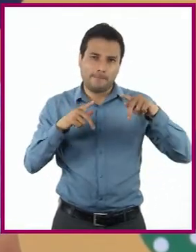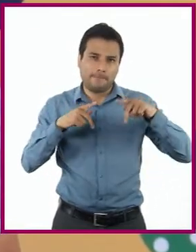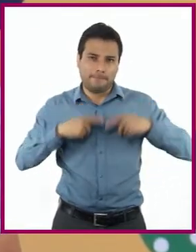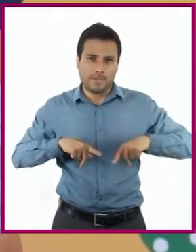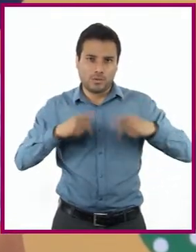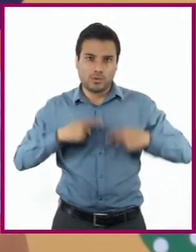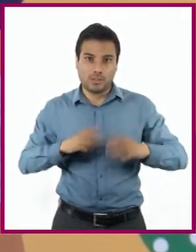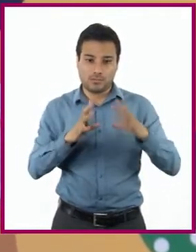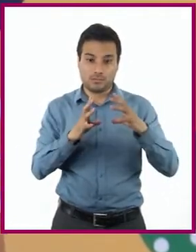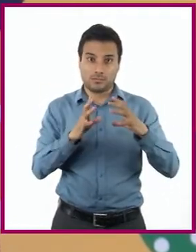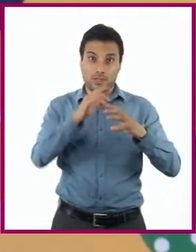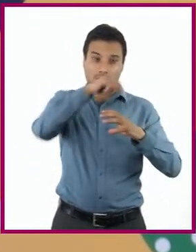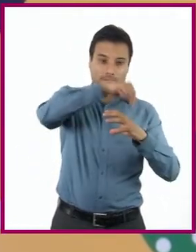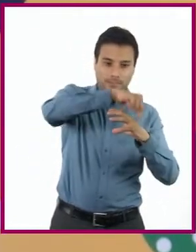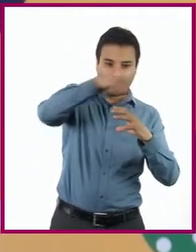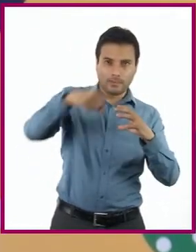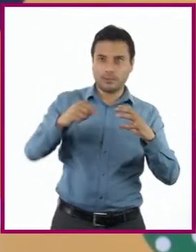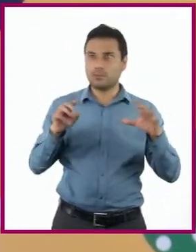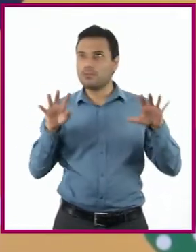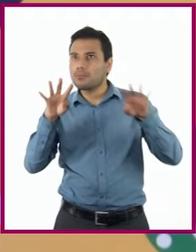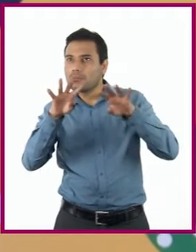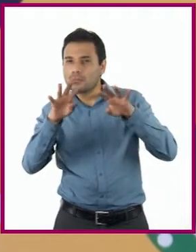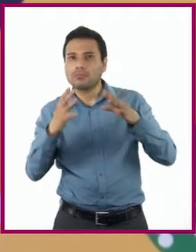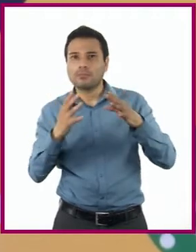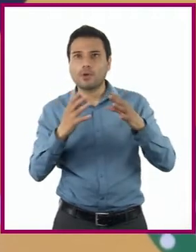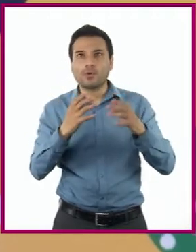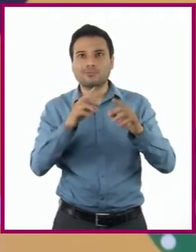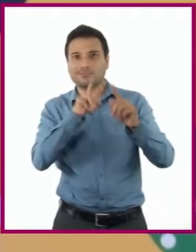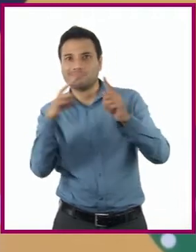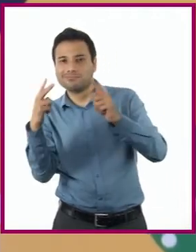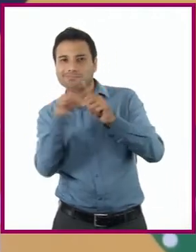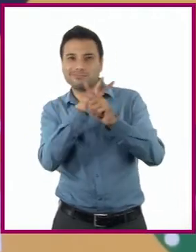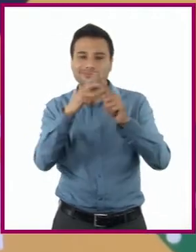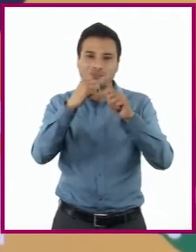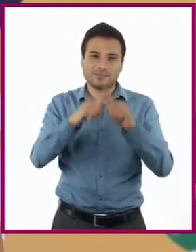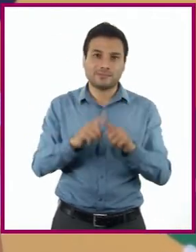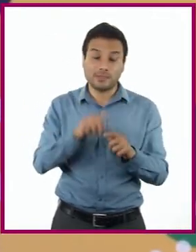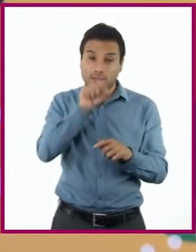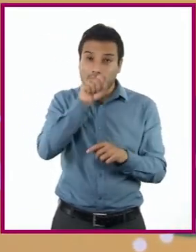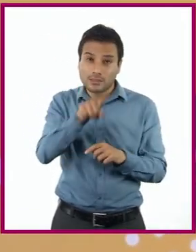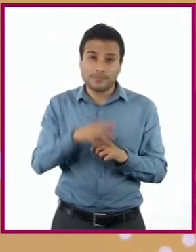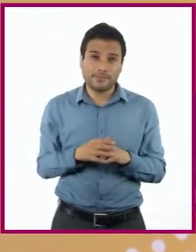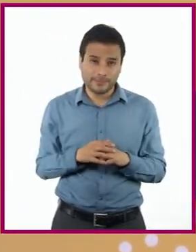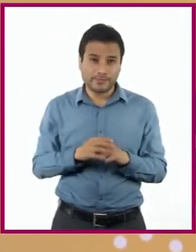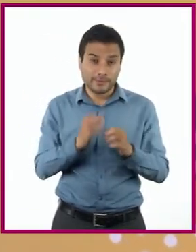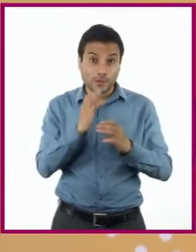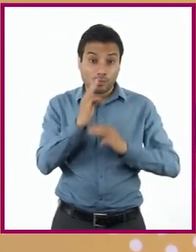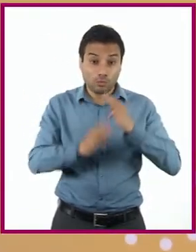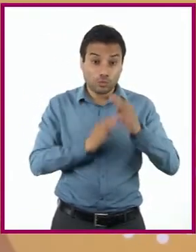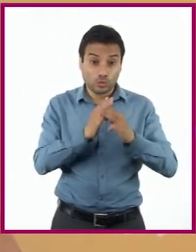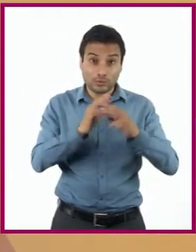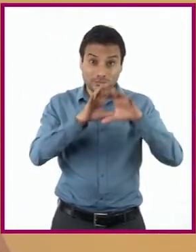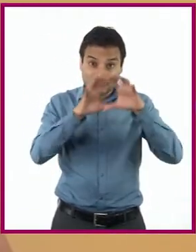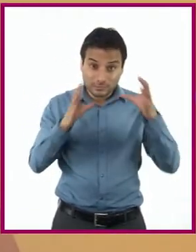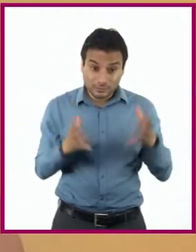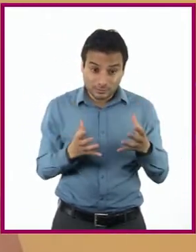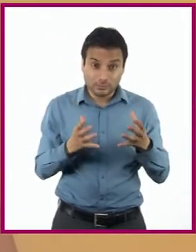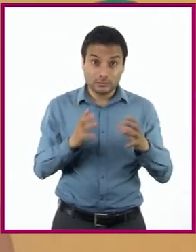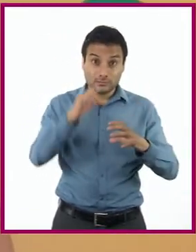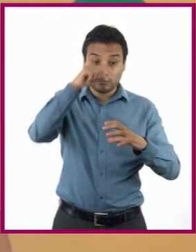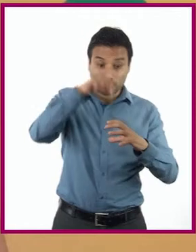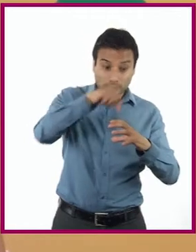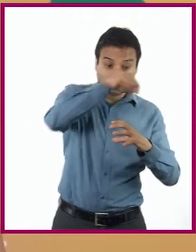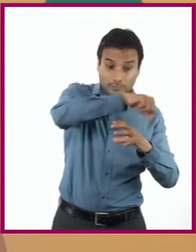Tierra. También se ha logrado medir variaciones en la gravedad de la Tierra en diferentes puntos de